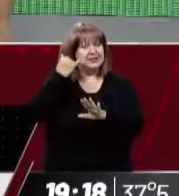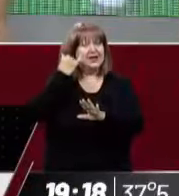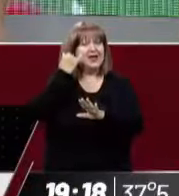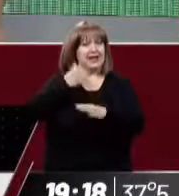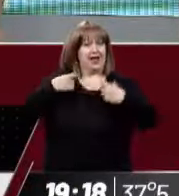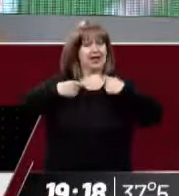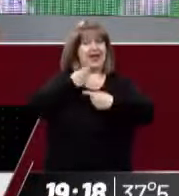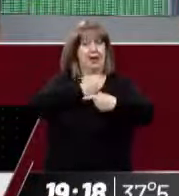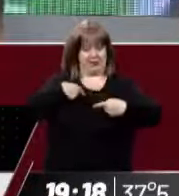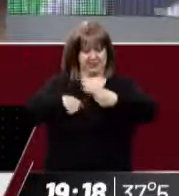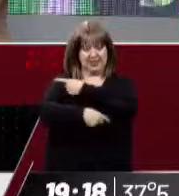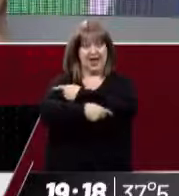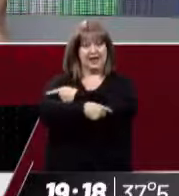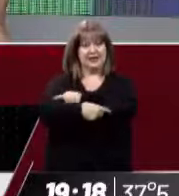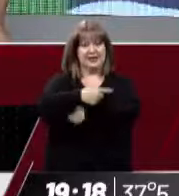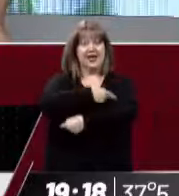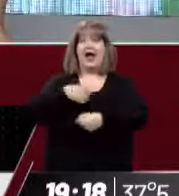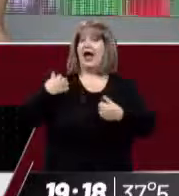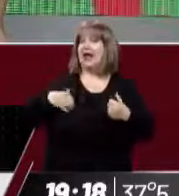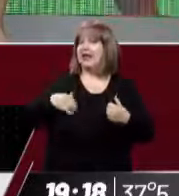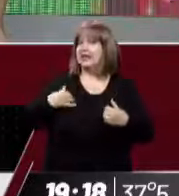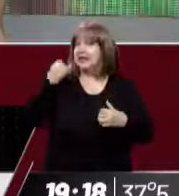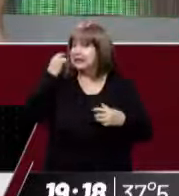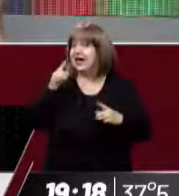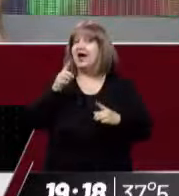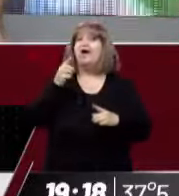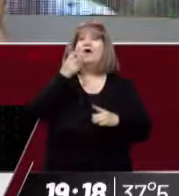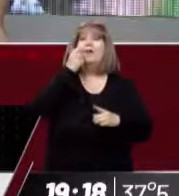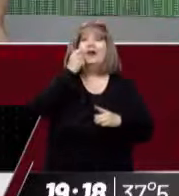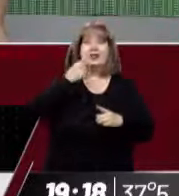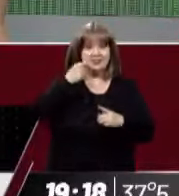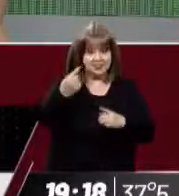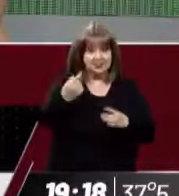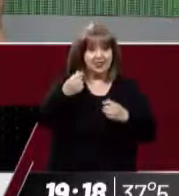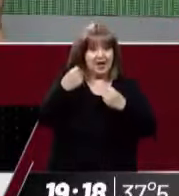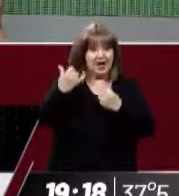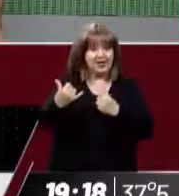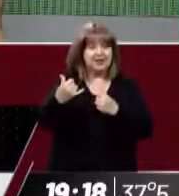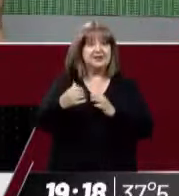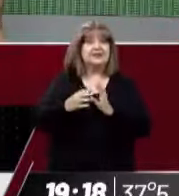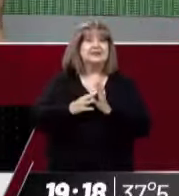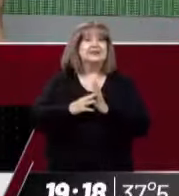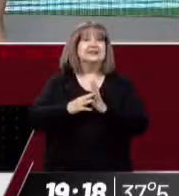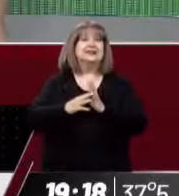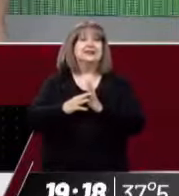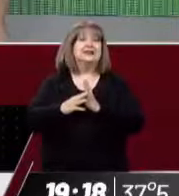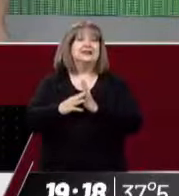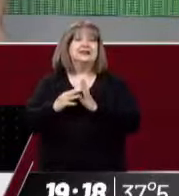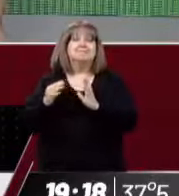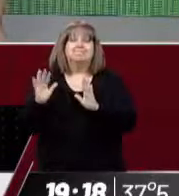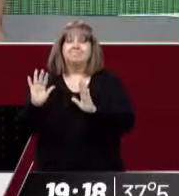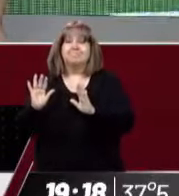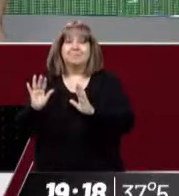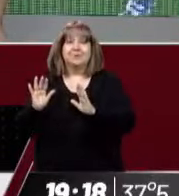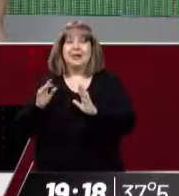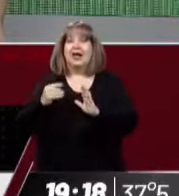selección argentina o no tiene? Porque regaló la de Francia vivo. Claro, bien. ¿Le regalaron a Argentina? Generoso, pero no, vivo. No la pudo regalar. Ah, ¿no la pudo regalar? Pensé que la había regalado. ¿La